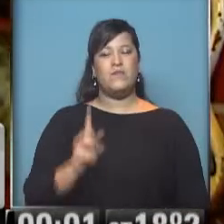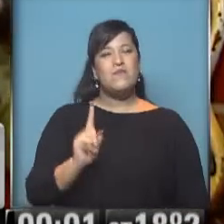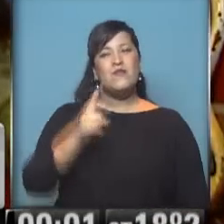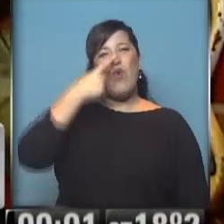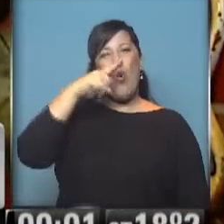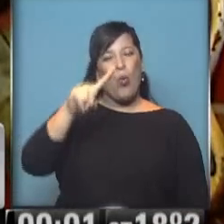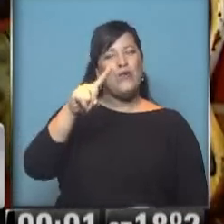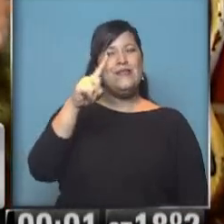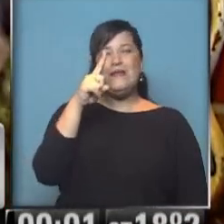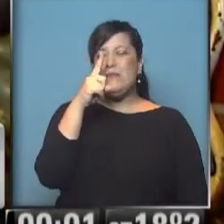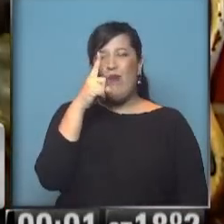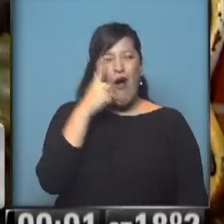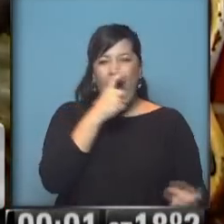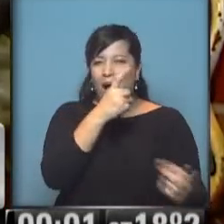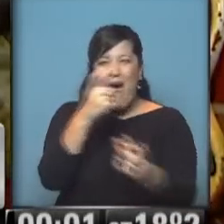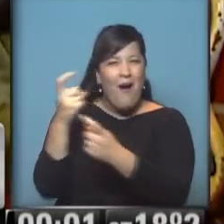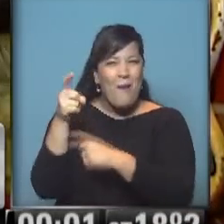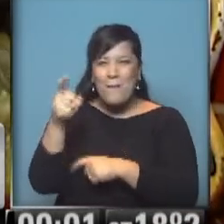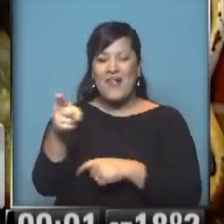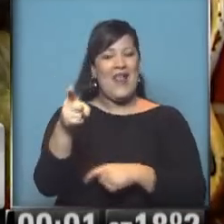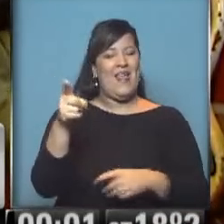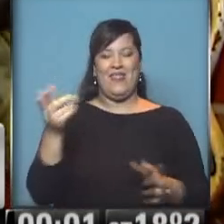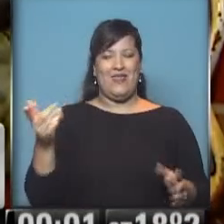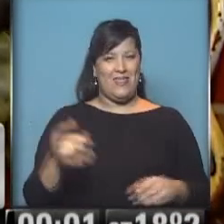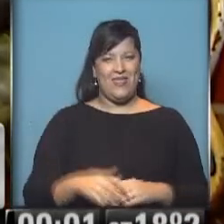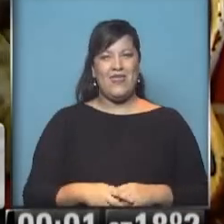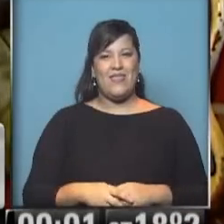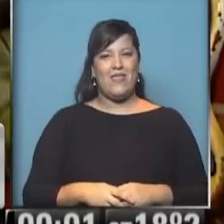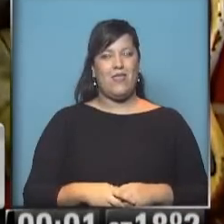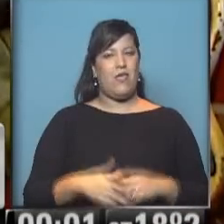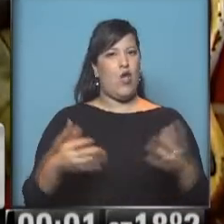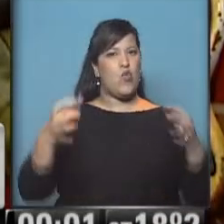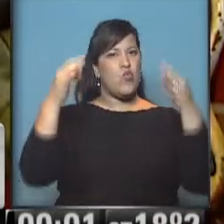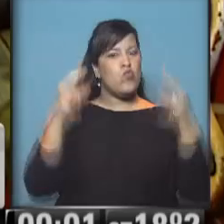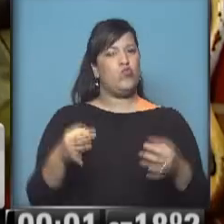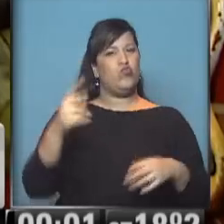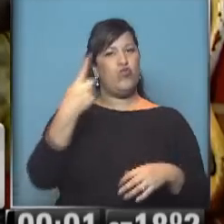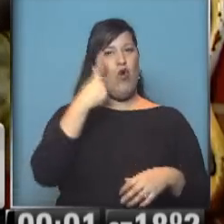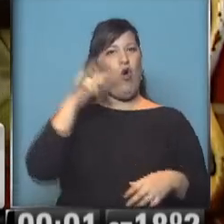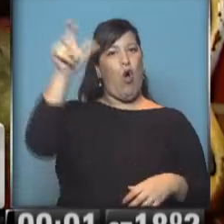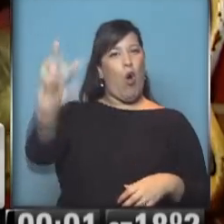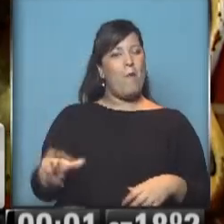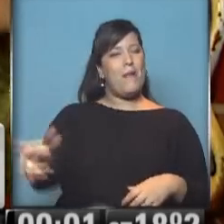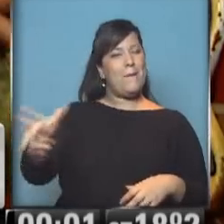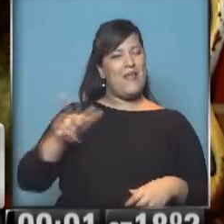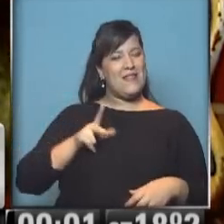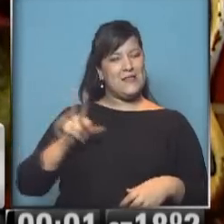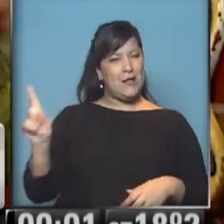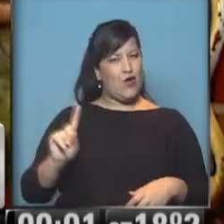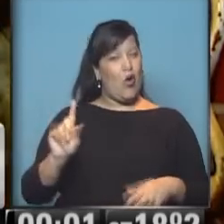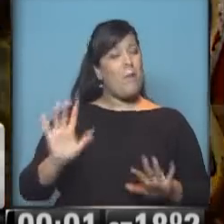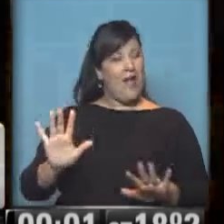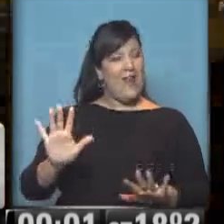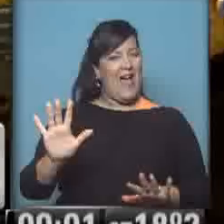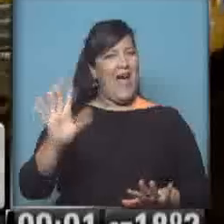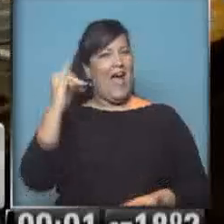De ese último aprendizaje de lo que uno cree que ya sabe de la música, y aparece un tipo con una cosa que te dice, para que está esto